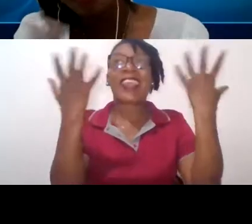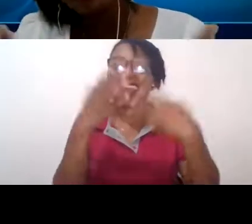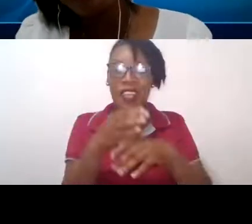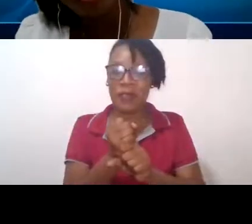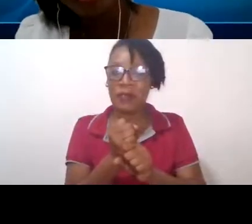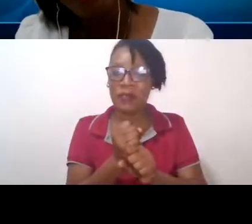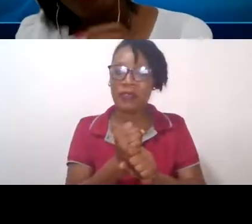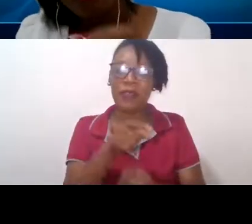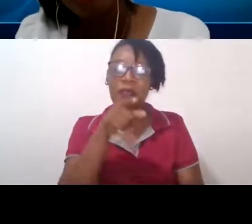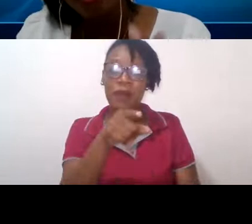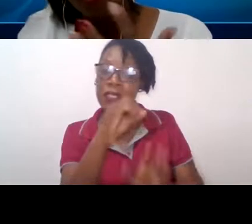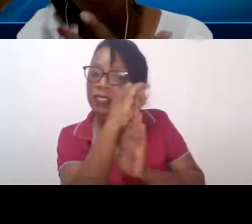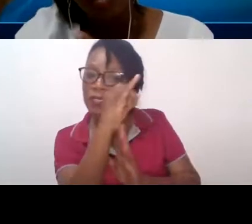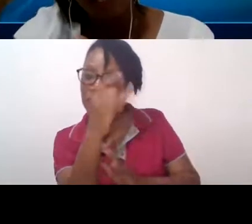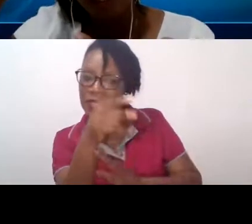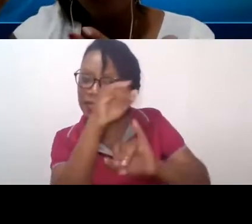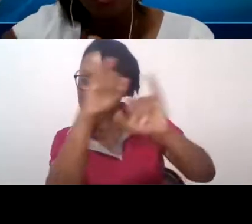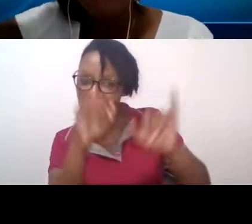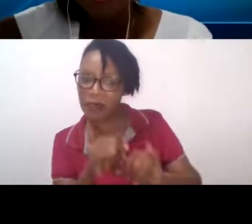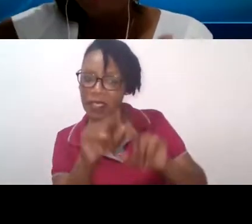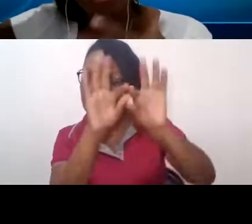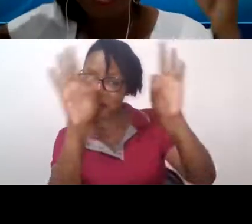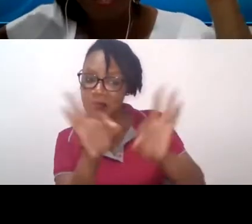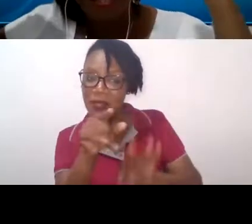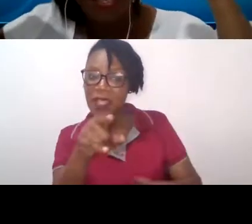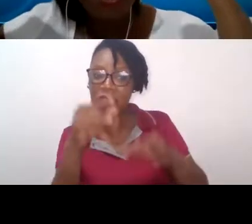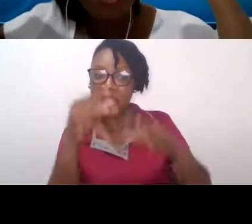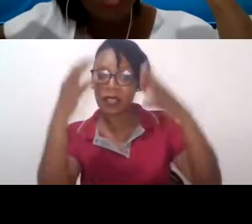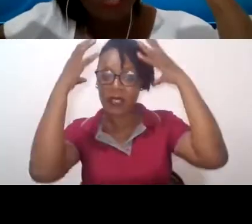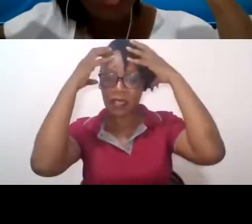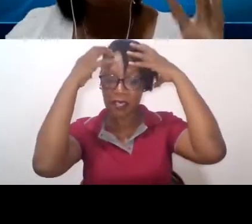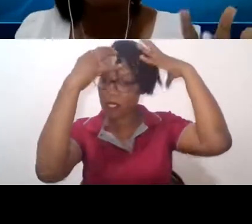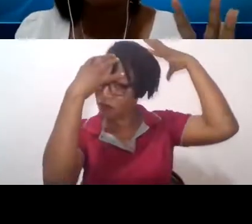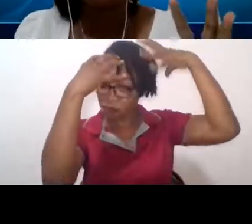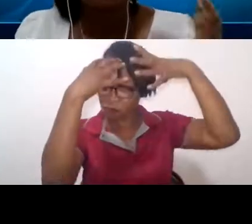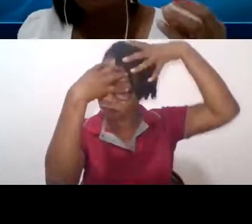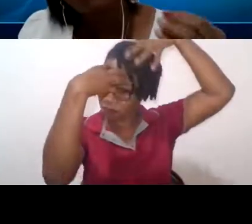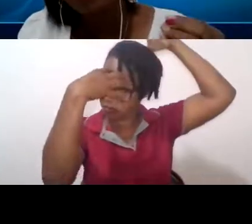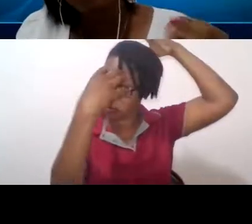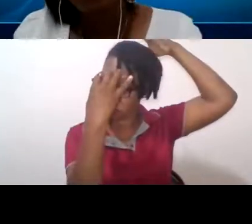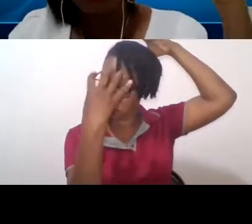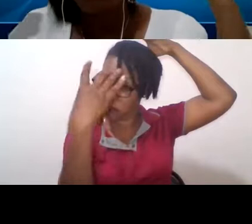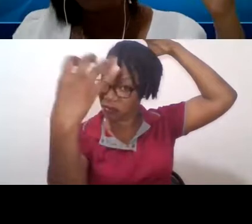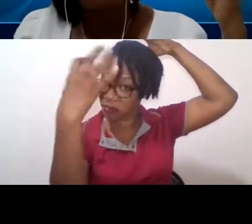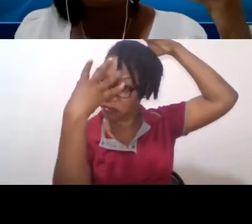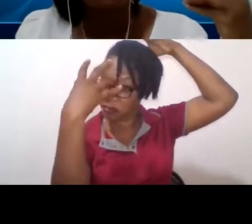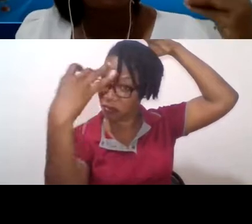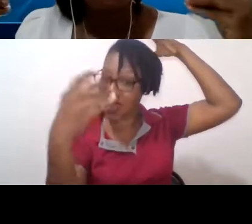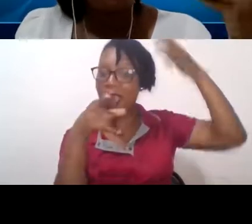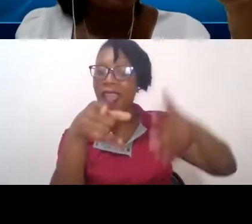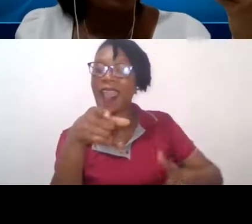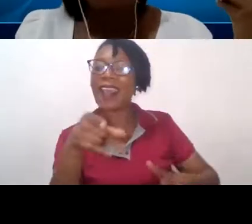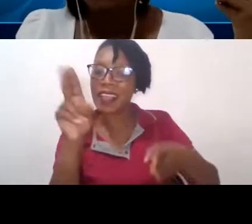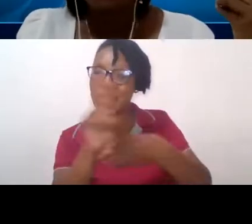encantó esta imagen porque si ustedes ven, es una cabeza abierta y salen miles de recursos. ¿Qué quiere decir eso? Que tenemos que